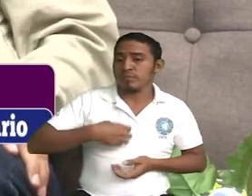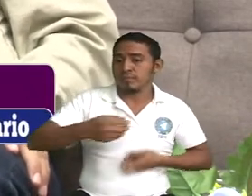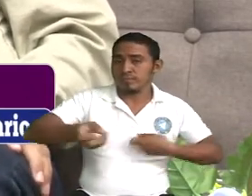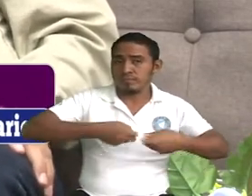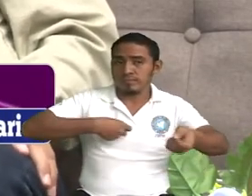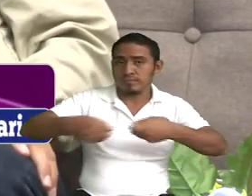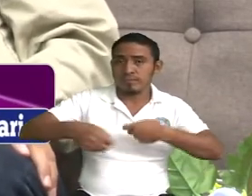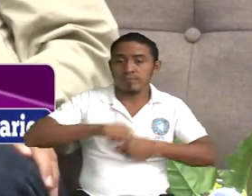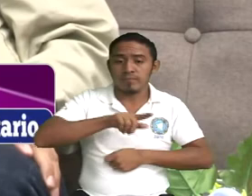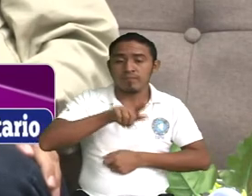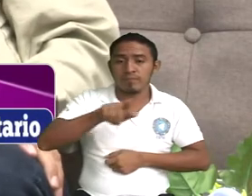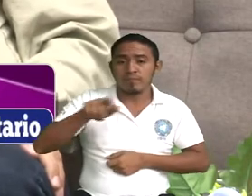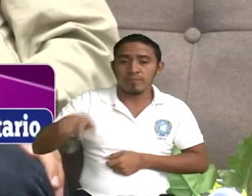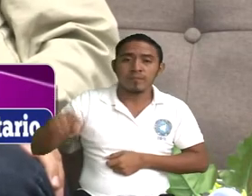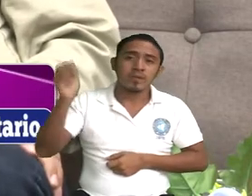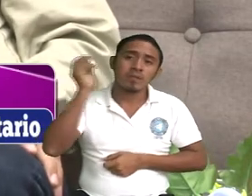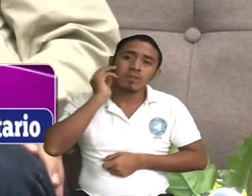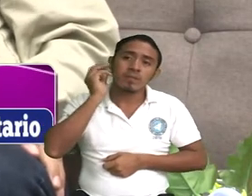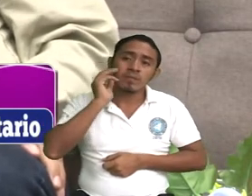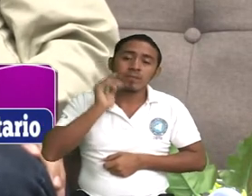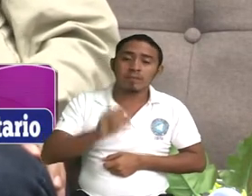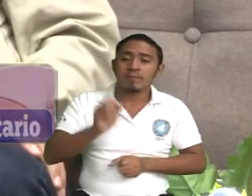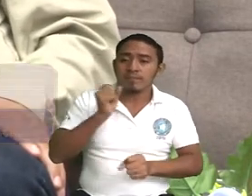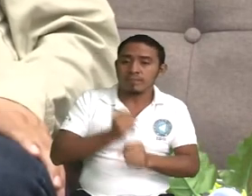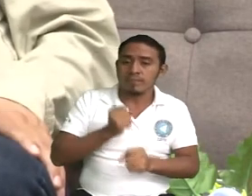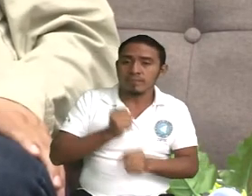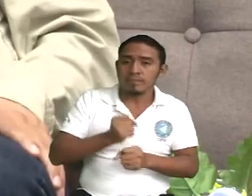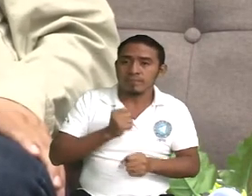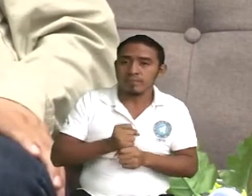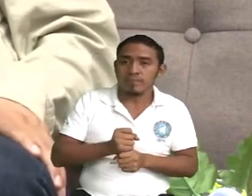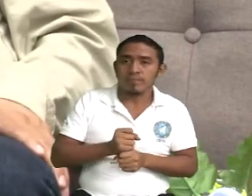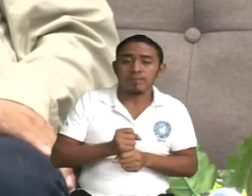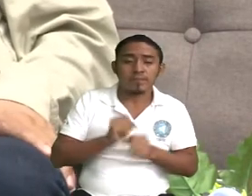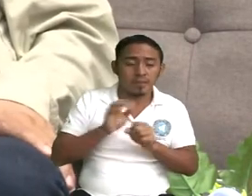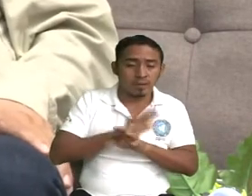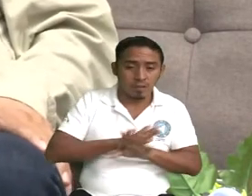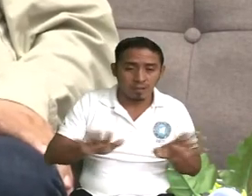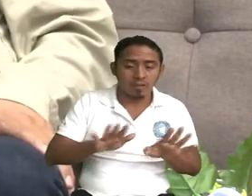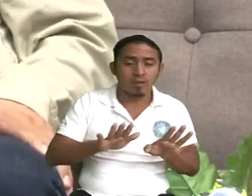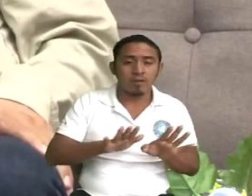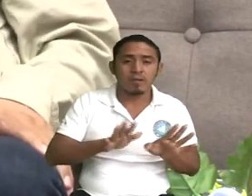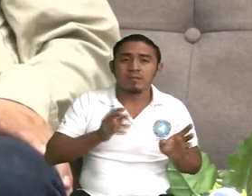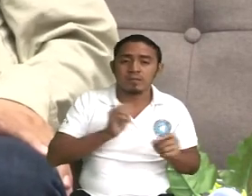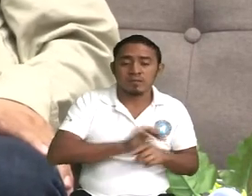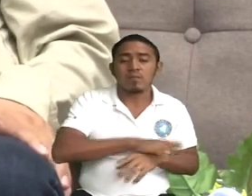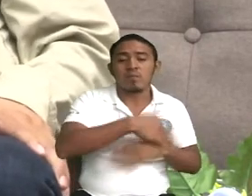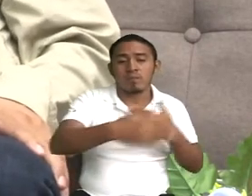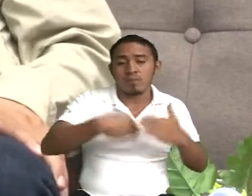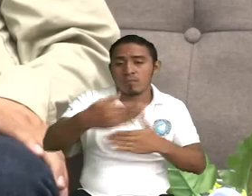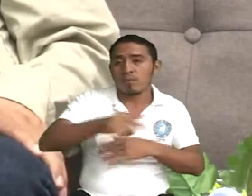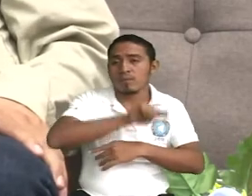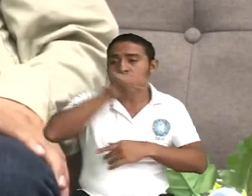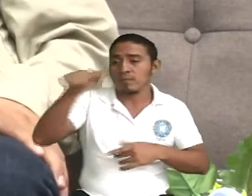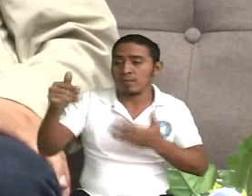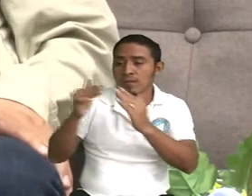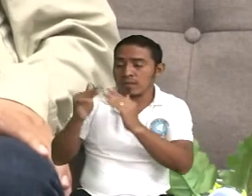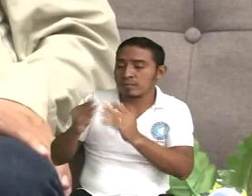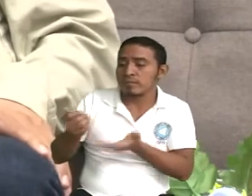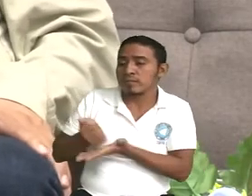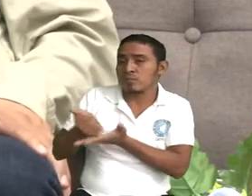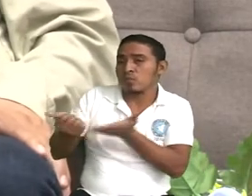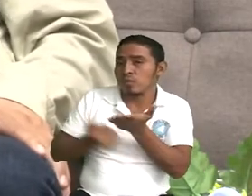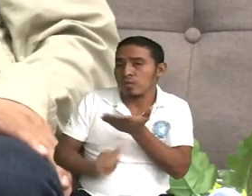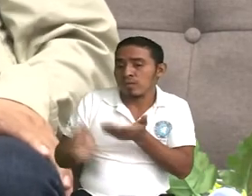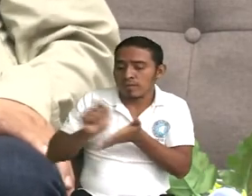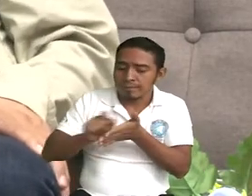emprendimientos. Esas madres que trabajan y que luego llegan a la casa a revisar tareas,